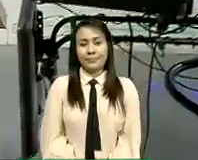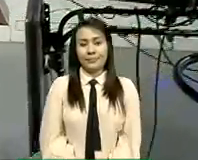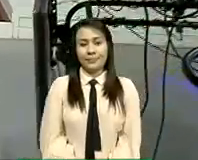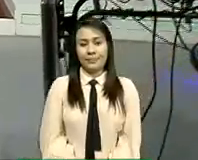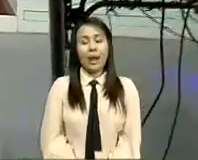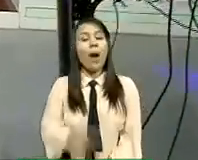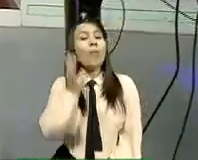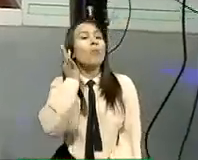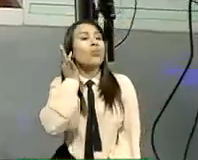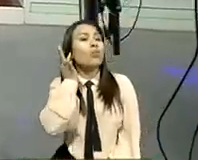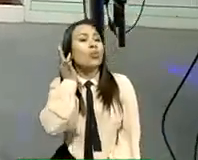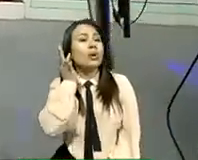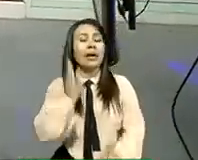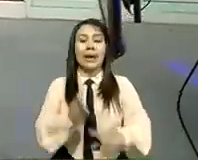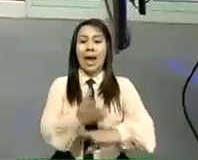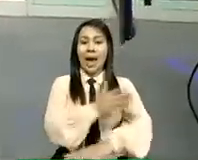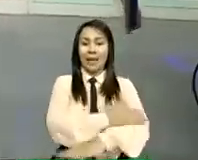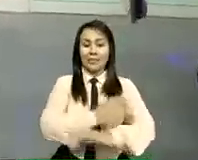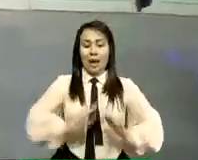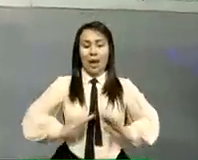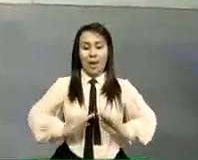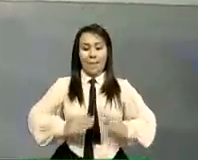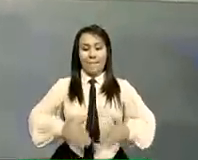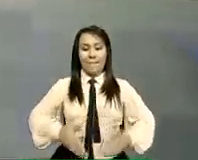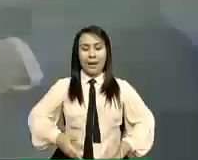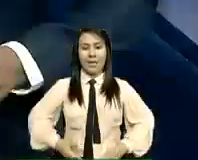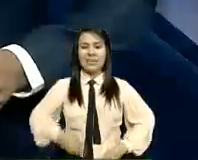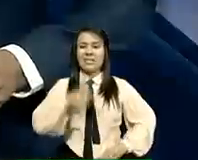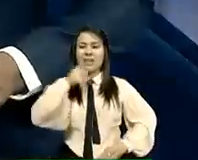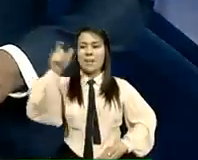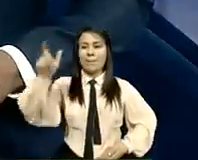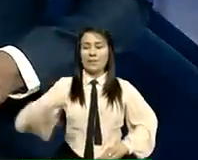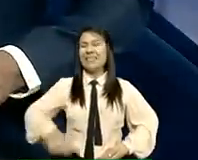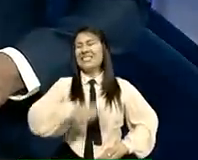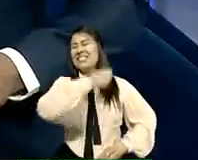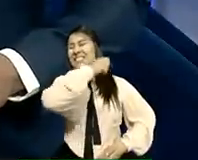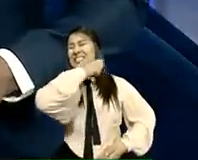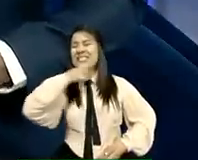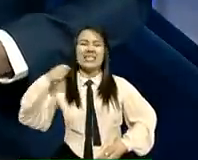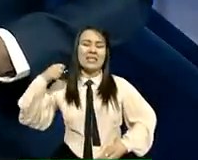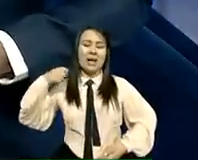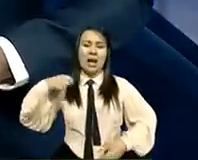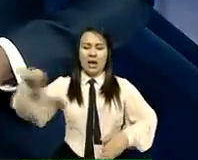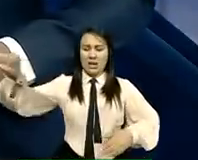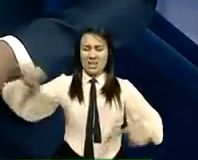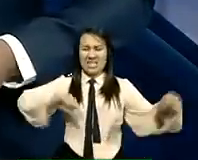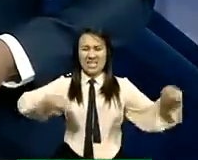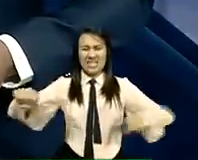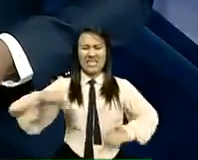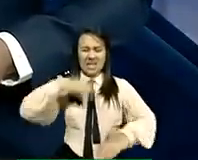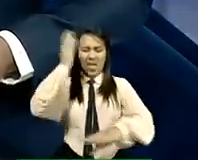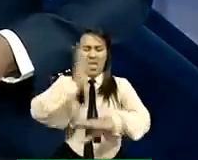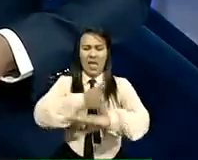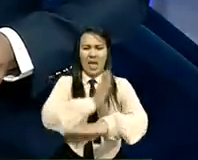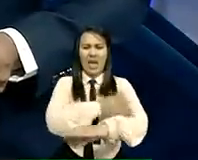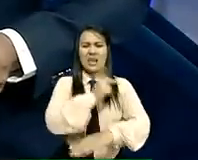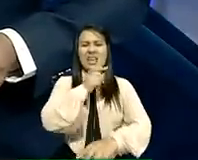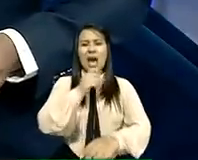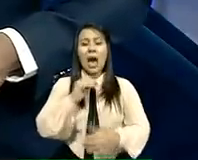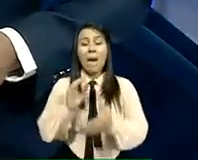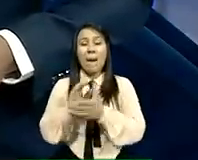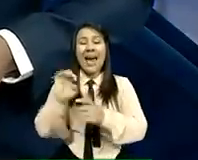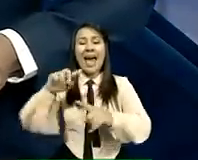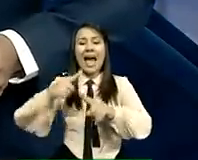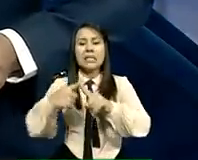La mujer que se encontraba embarazada y que fue asesinada y descuartizada, presuntamente por su expareja, recibió el último